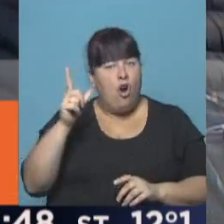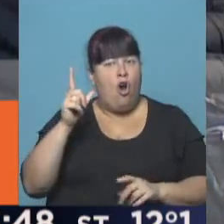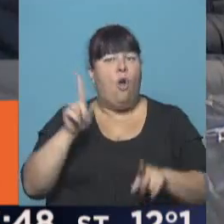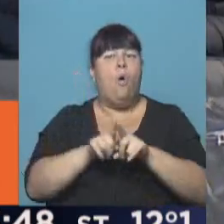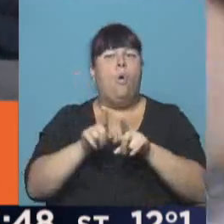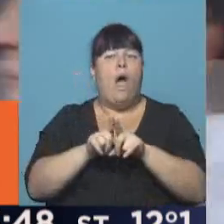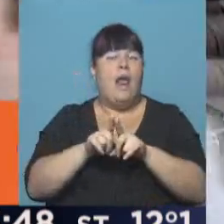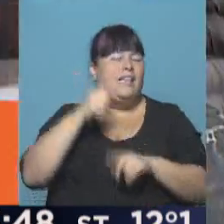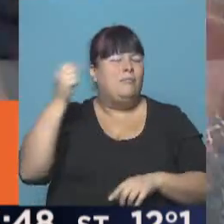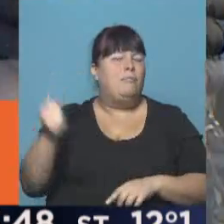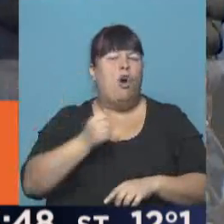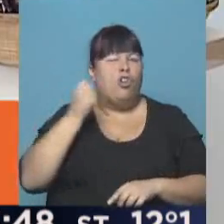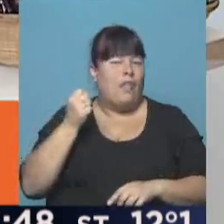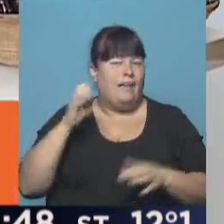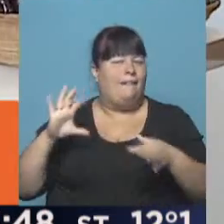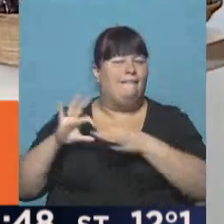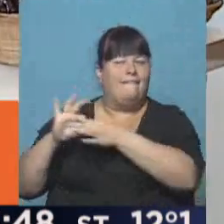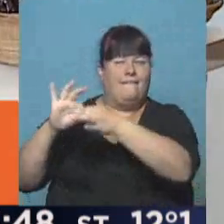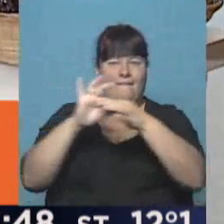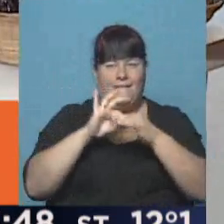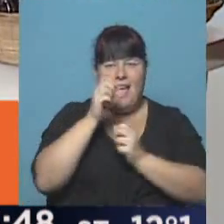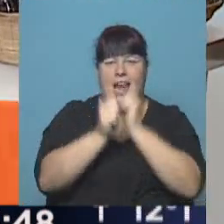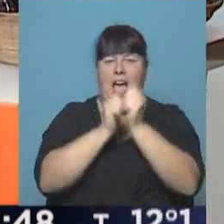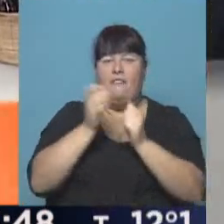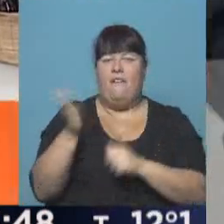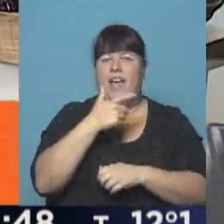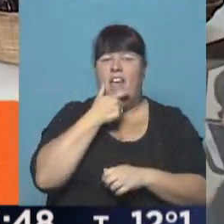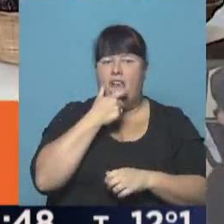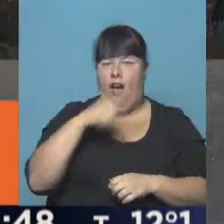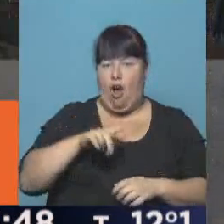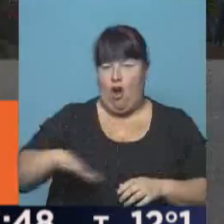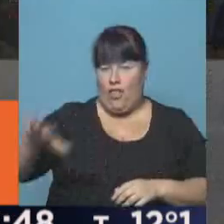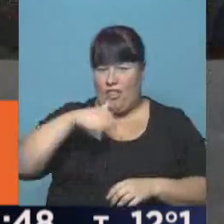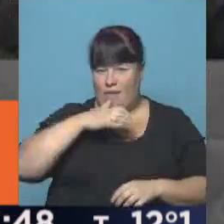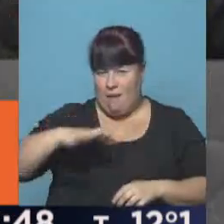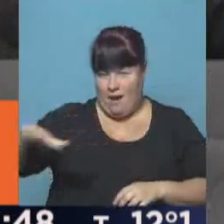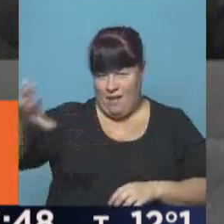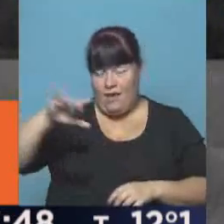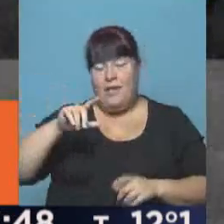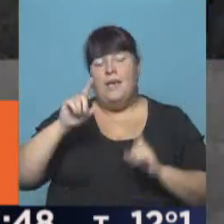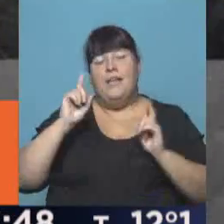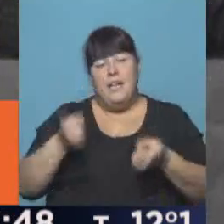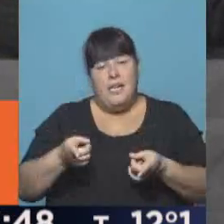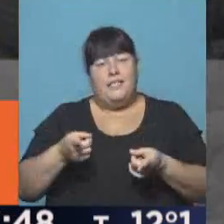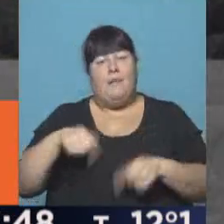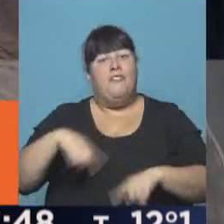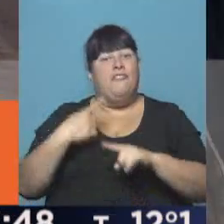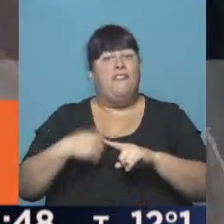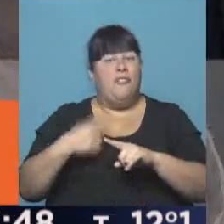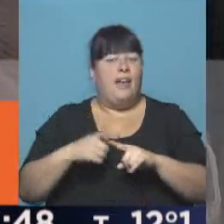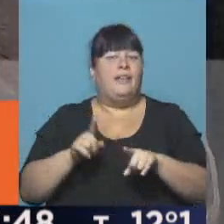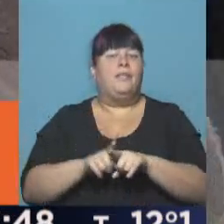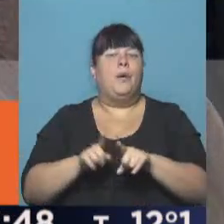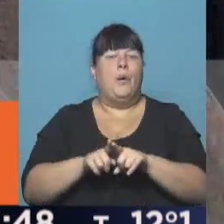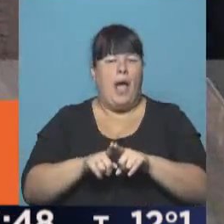que es fundamental, la unión de todos los fabricantes de alfajores de nuestro partido, y se ha dado esta fiesta, que es algo